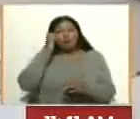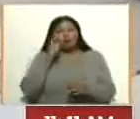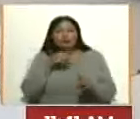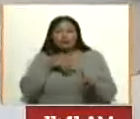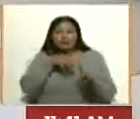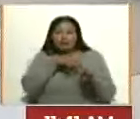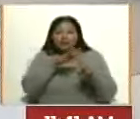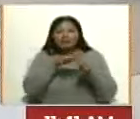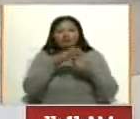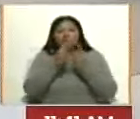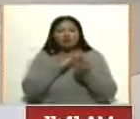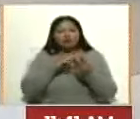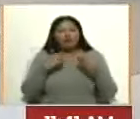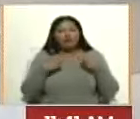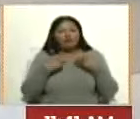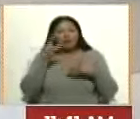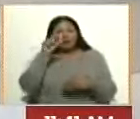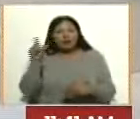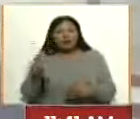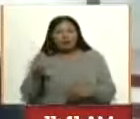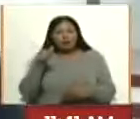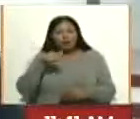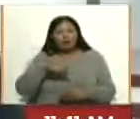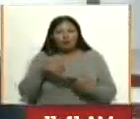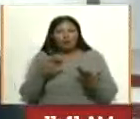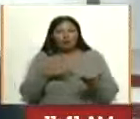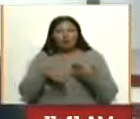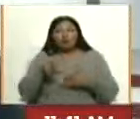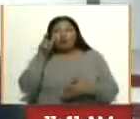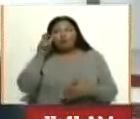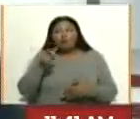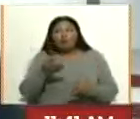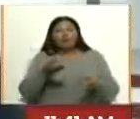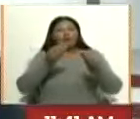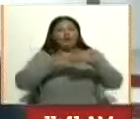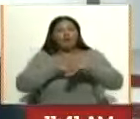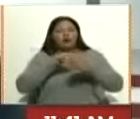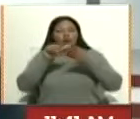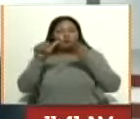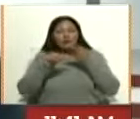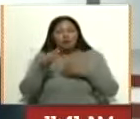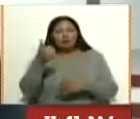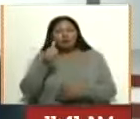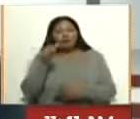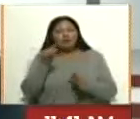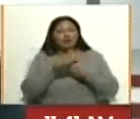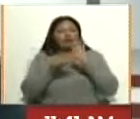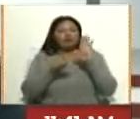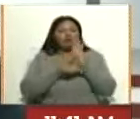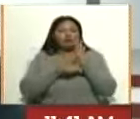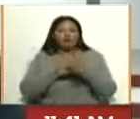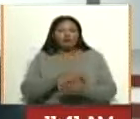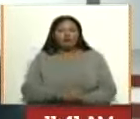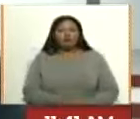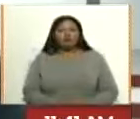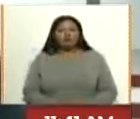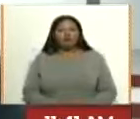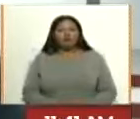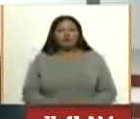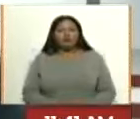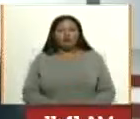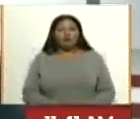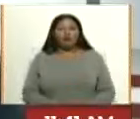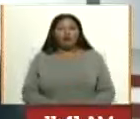que nosotros tenemos en el Esequibo. Hoy, cuando nuestro pueblo avanza de conformidad con el artículo 10 de la Constitución y el artículo